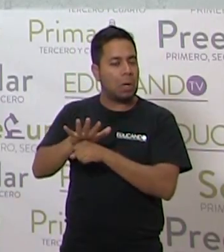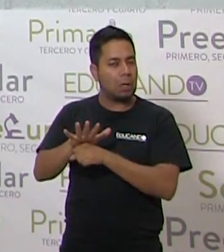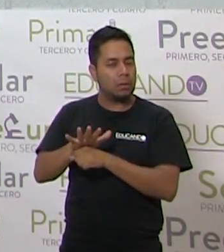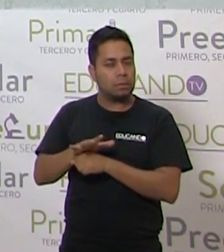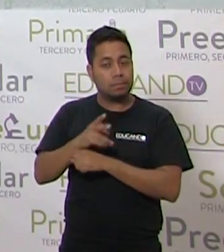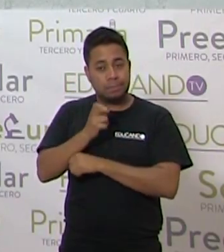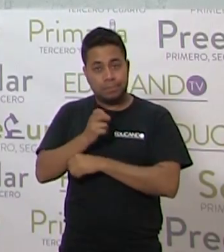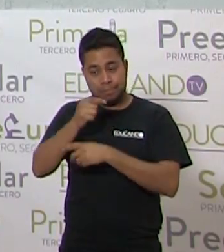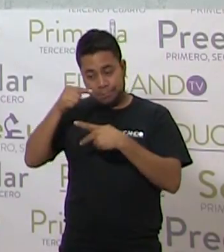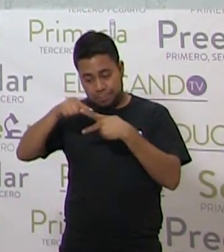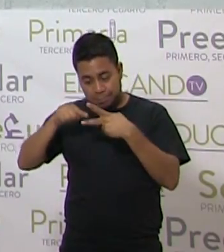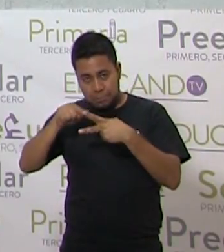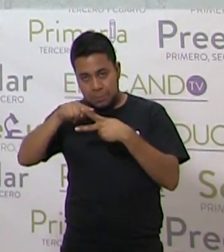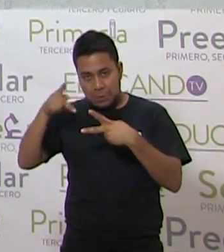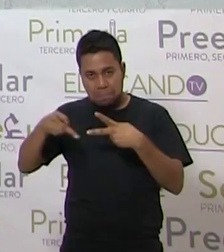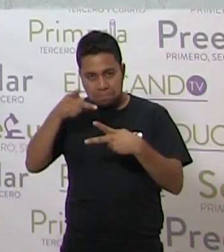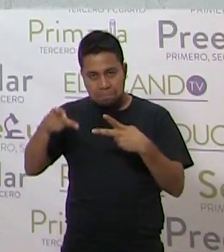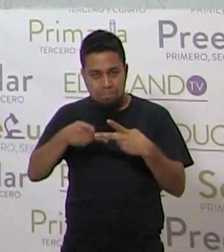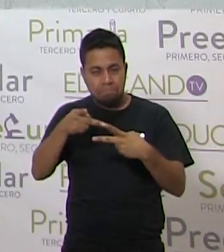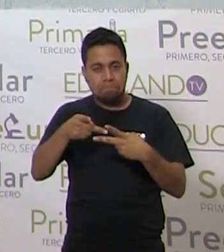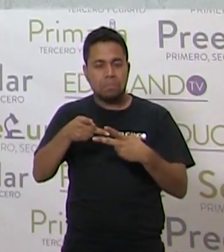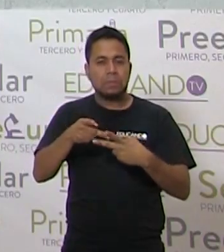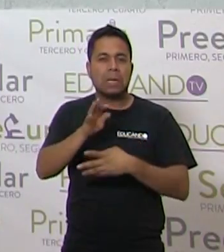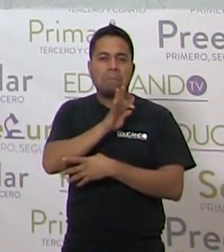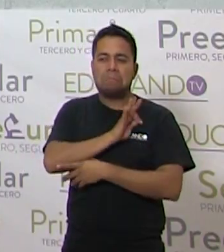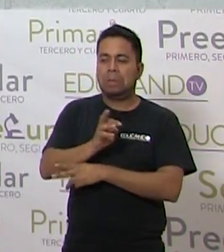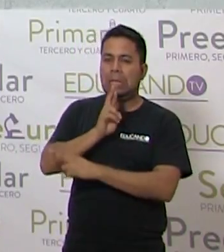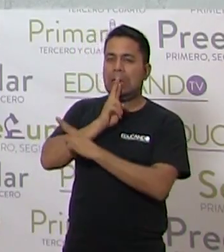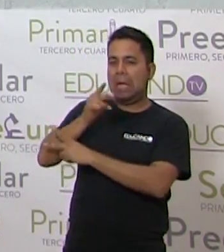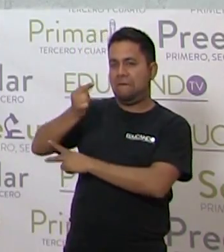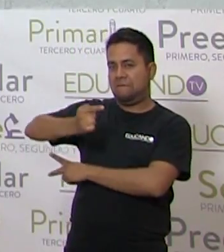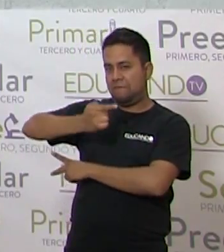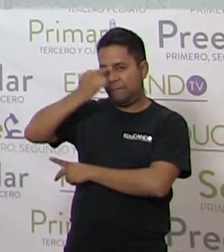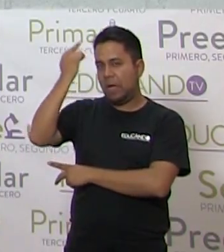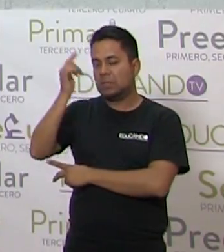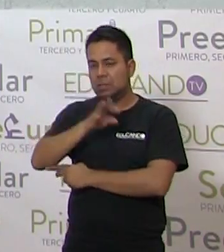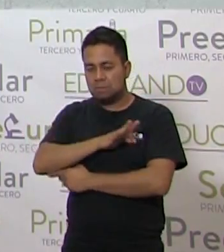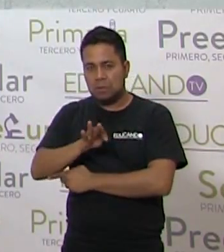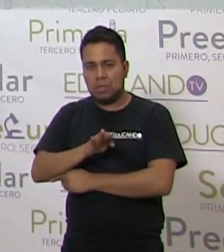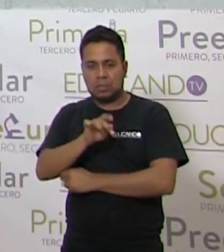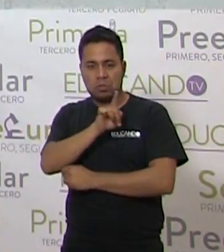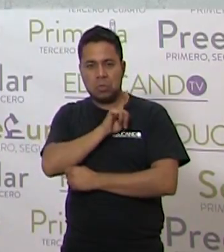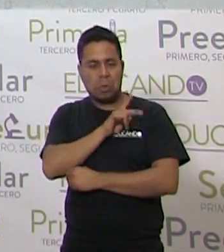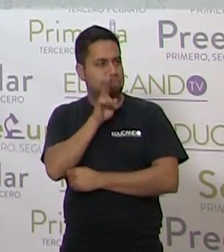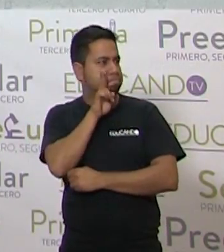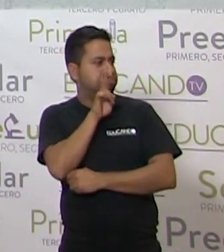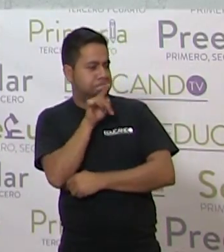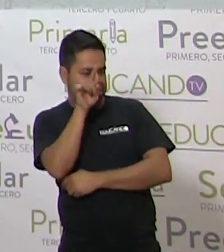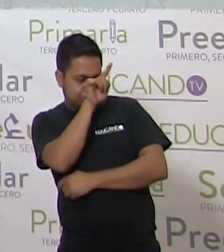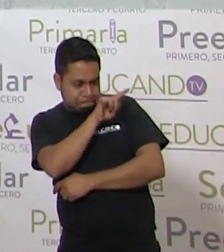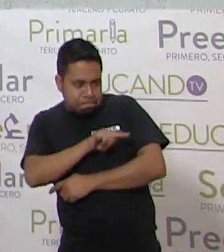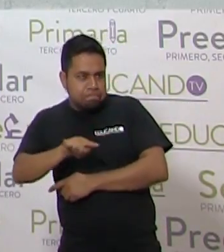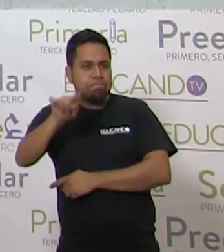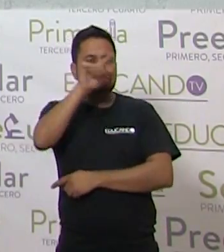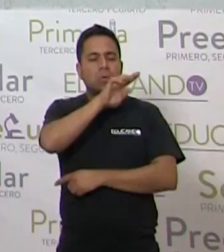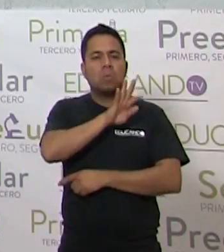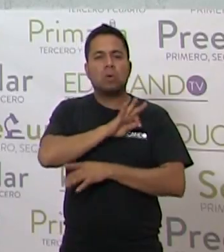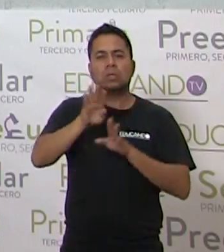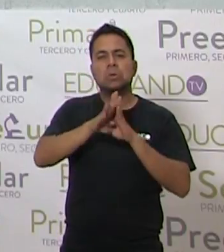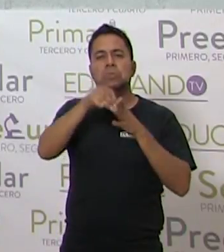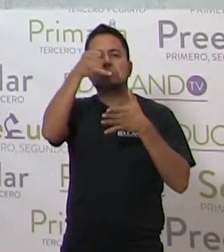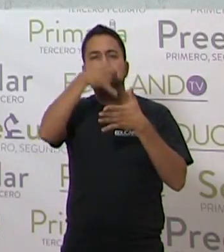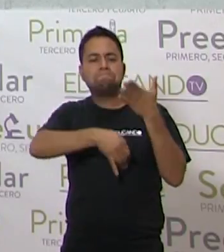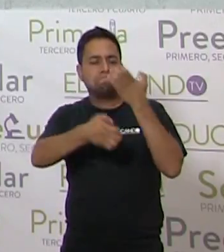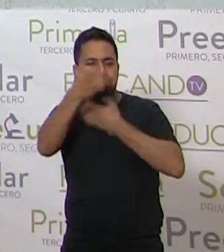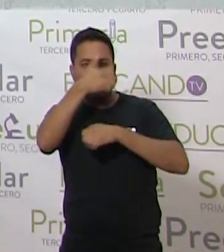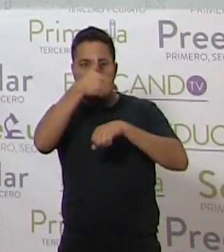preguntas estas dos preguntas creo que se pueden responder muy fácilmente simplemente observando pero también podemos ir a detalle viendo